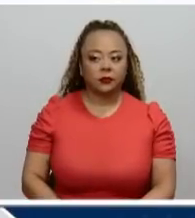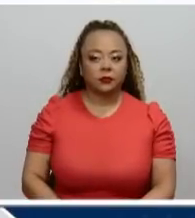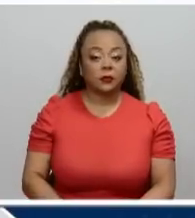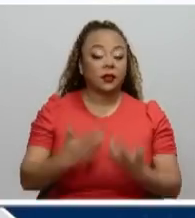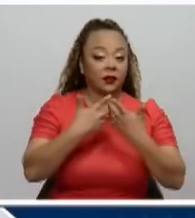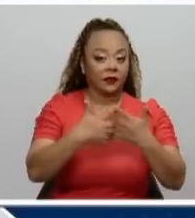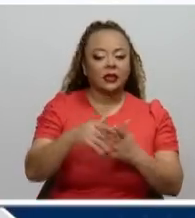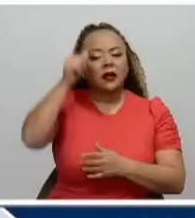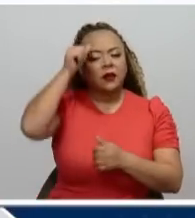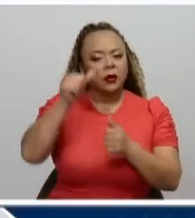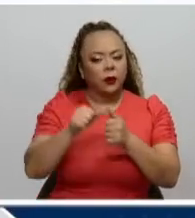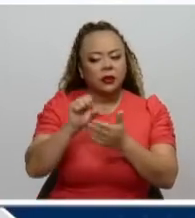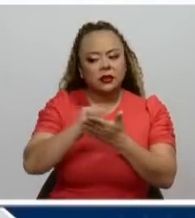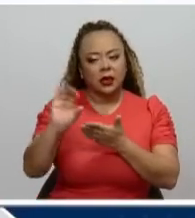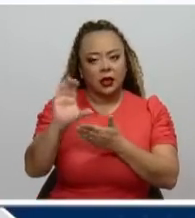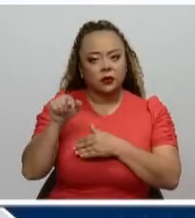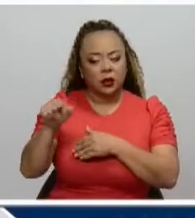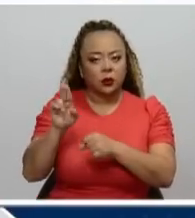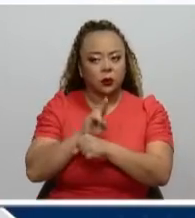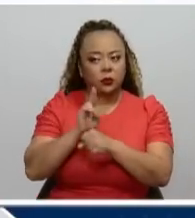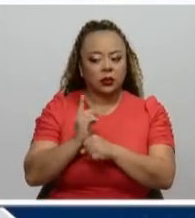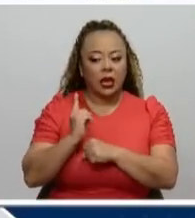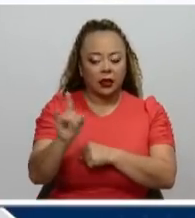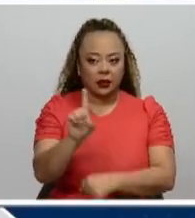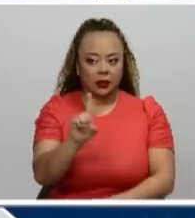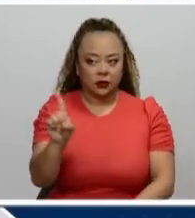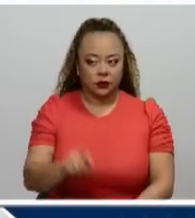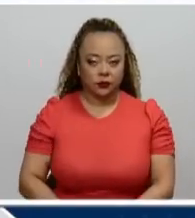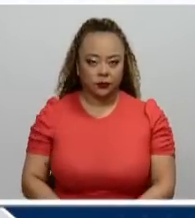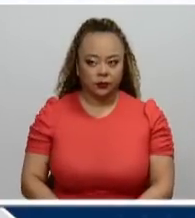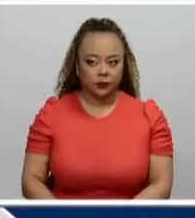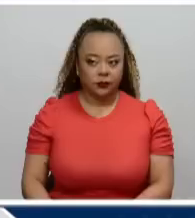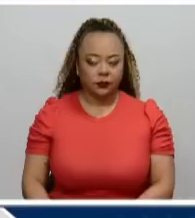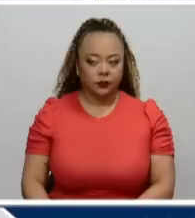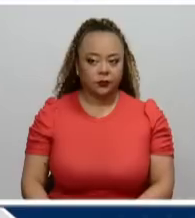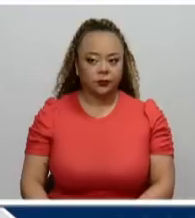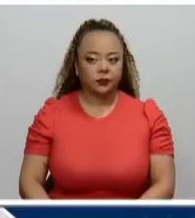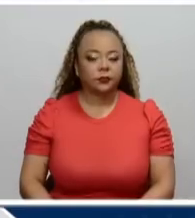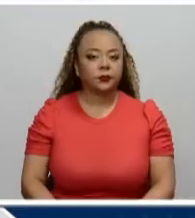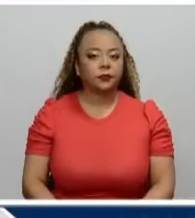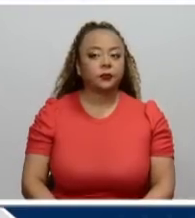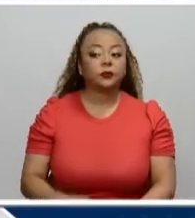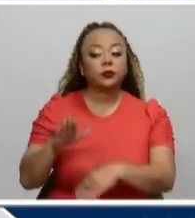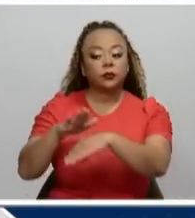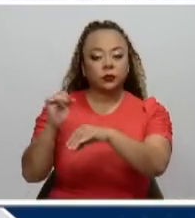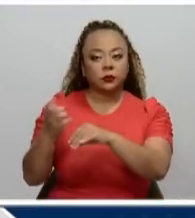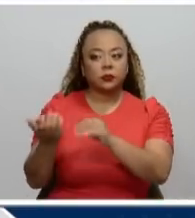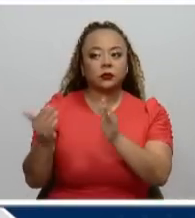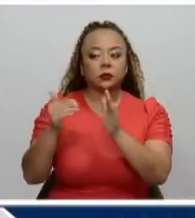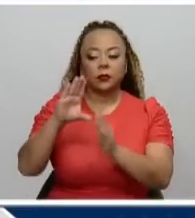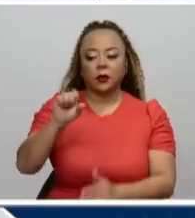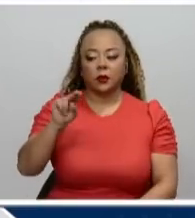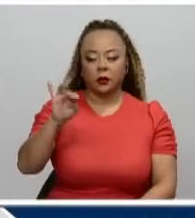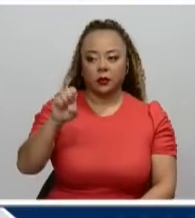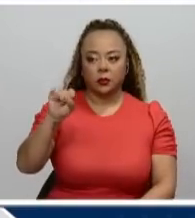contención no Recuerden que San Carlos a Sebastián acuñalusa lateral derecho de hecho va como contención lo lo llaman de recuperador porque él